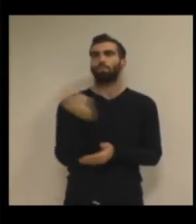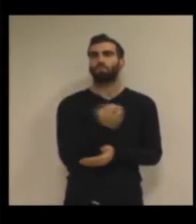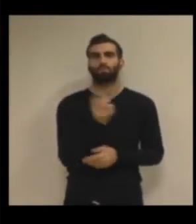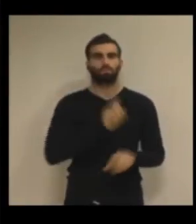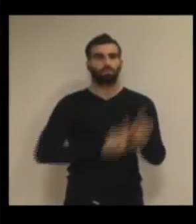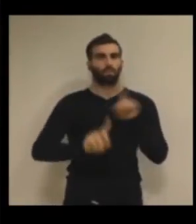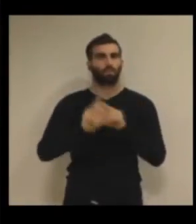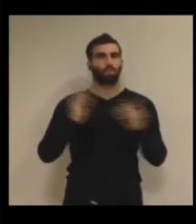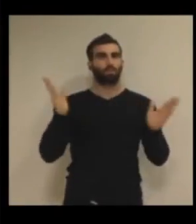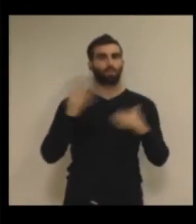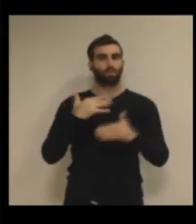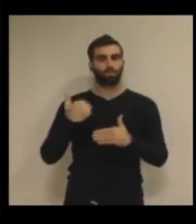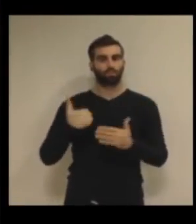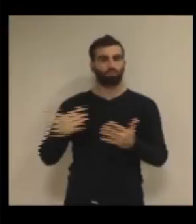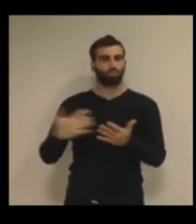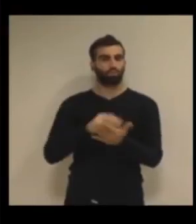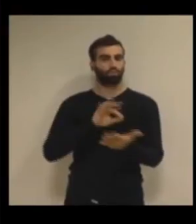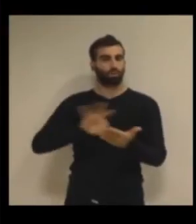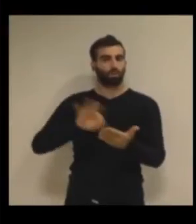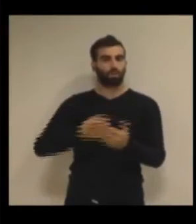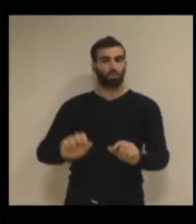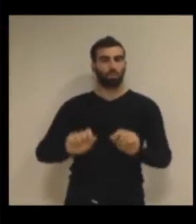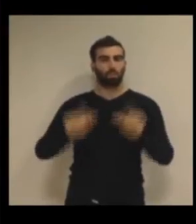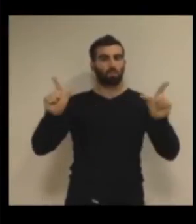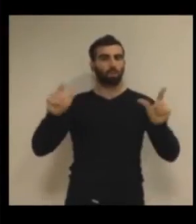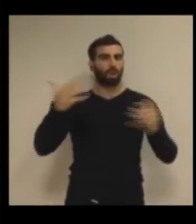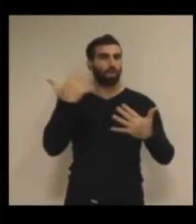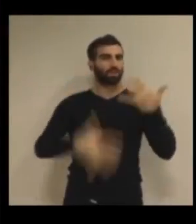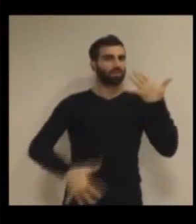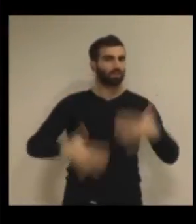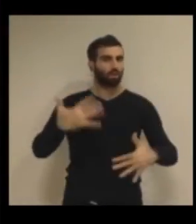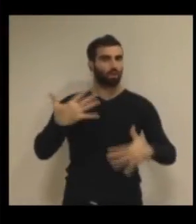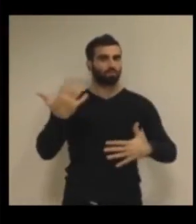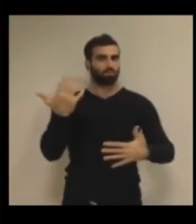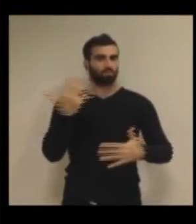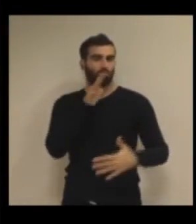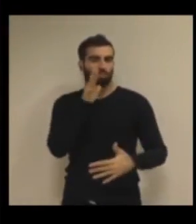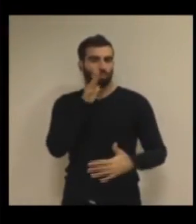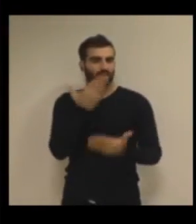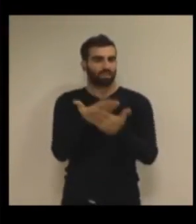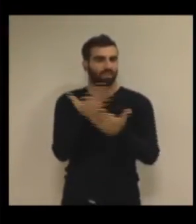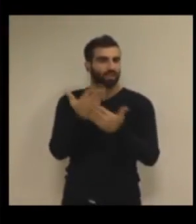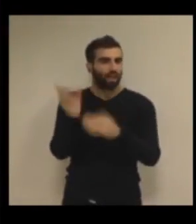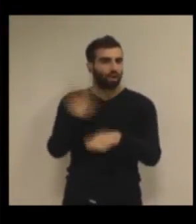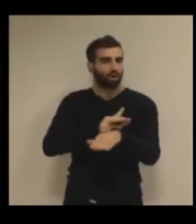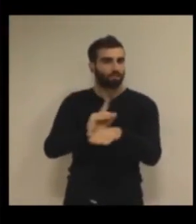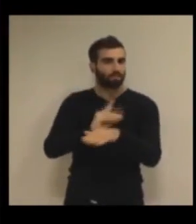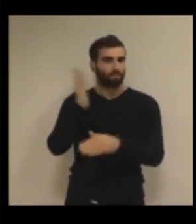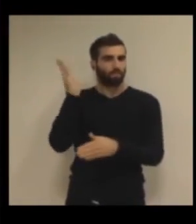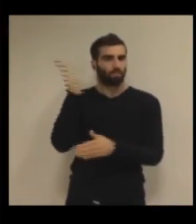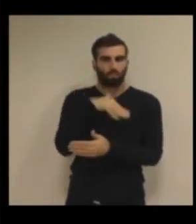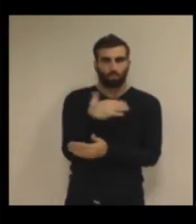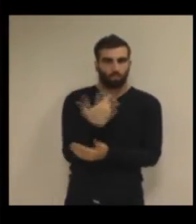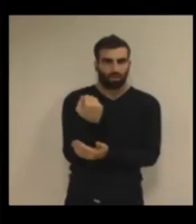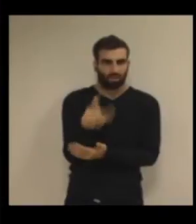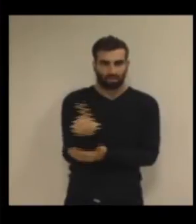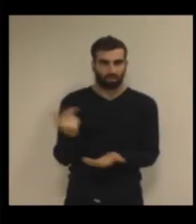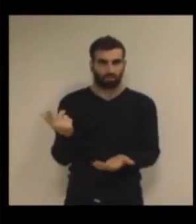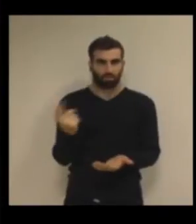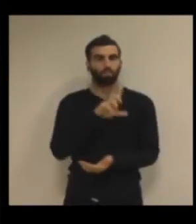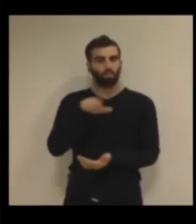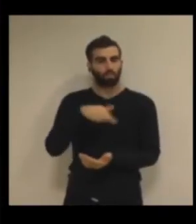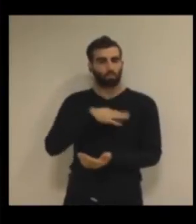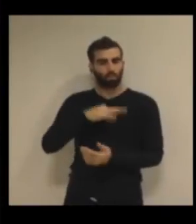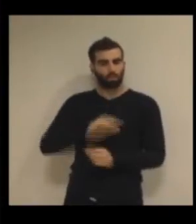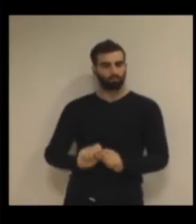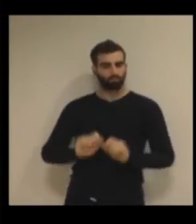Los servicios telemáticos de la administración que no requieren certificación electrónica, pues los visualizas como si